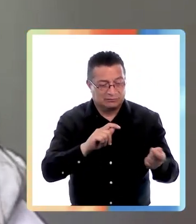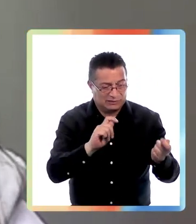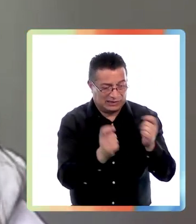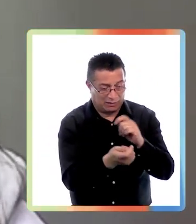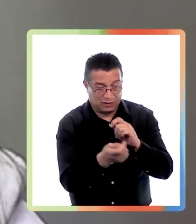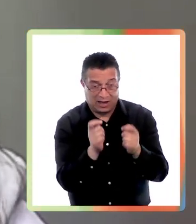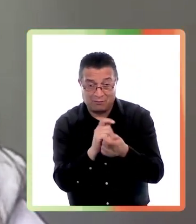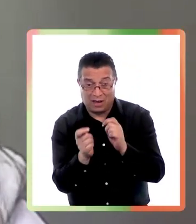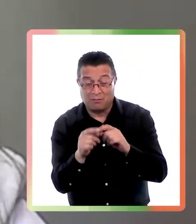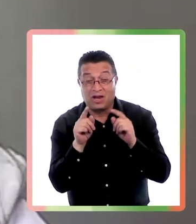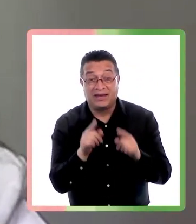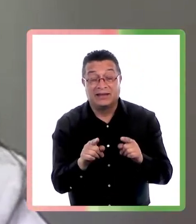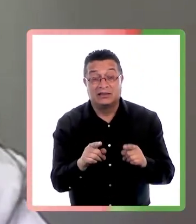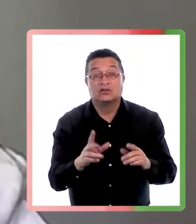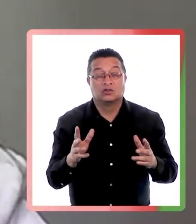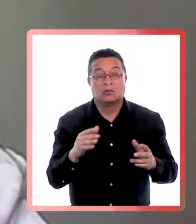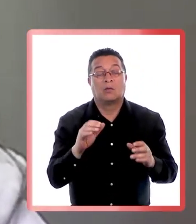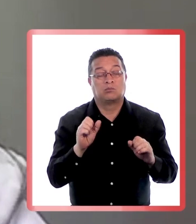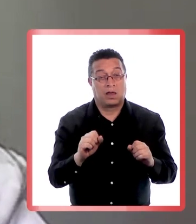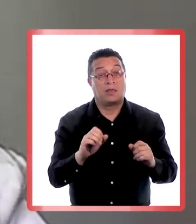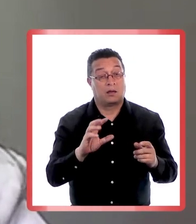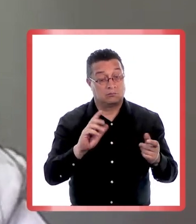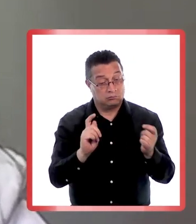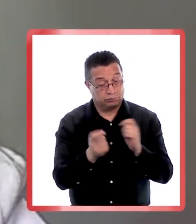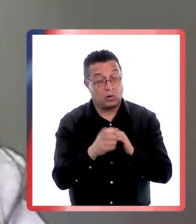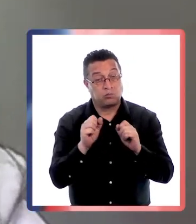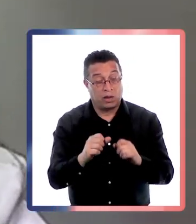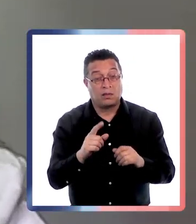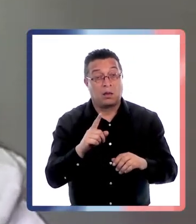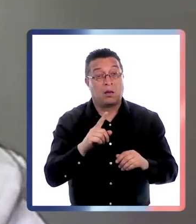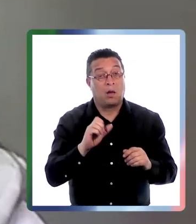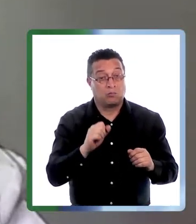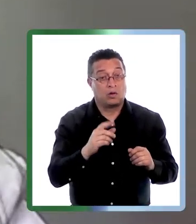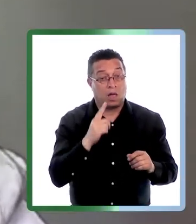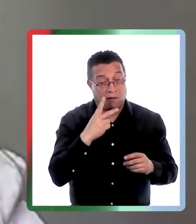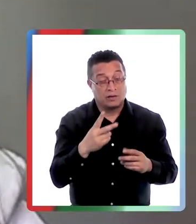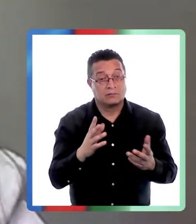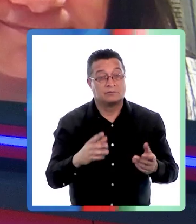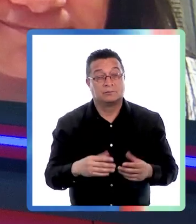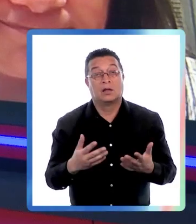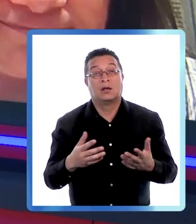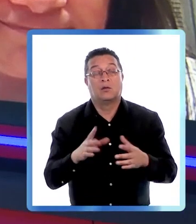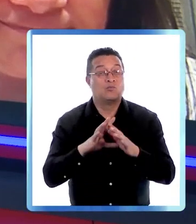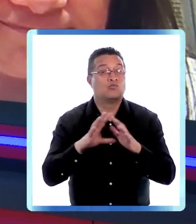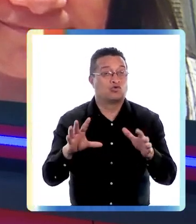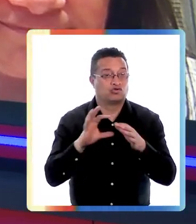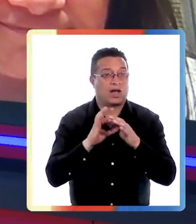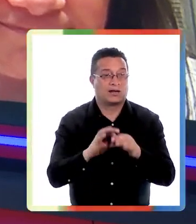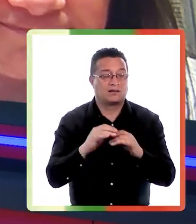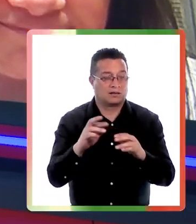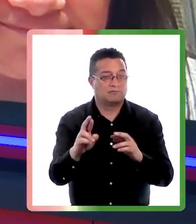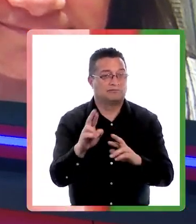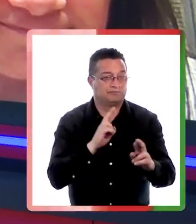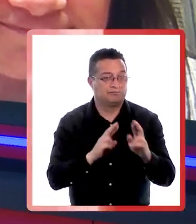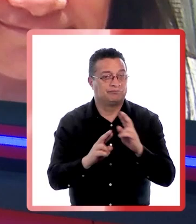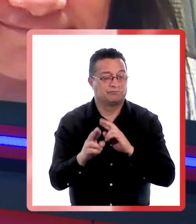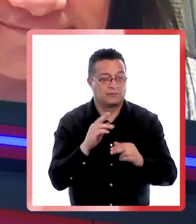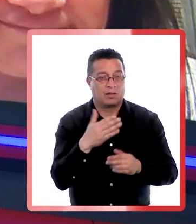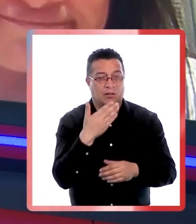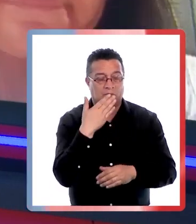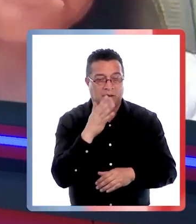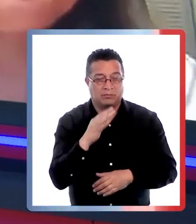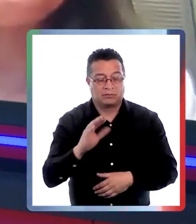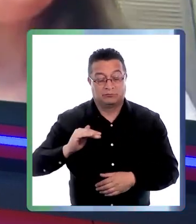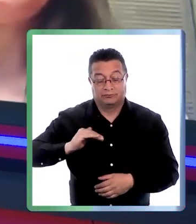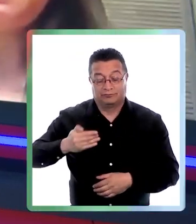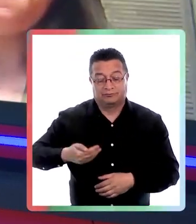de cosas sería un polo de atracción, al menos temporal, para la gente. Muchas gracias, doctora Verónica Mariani, cirujana